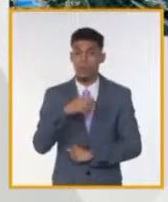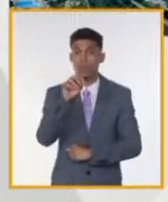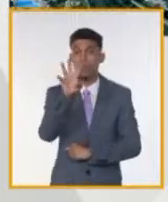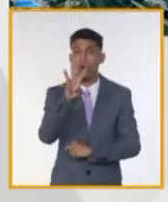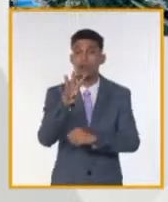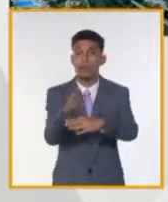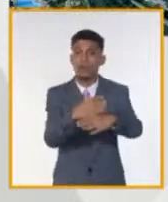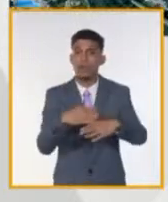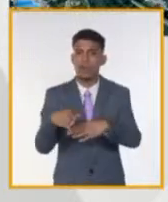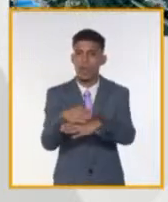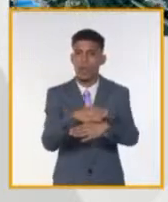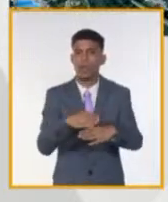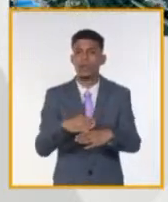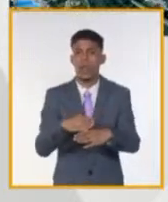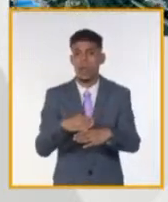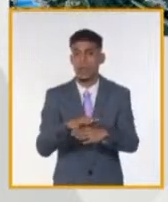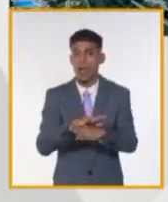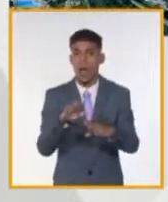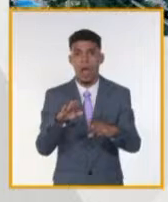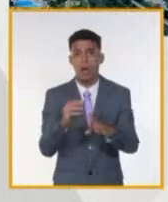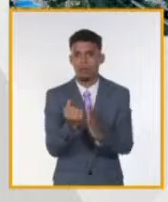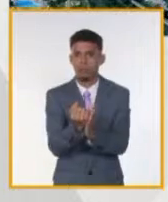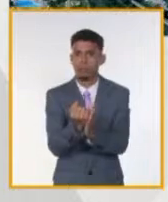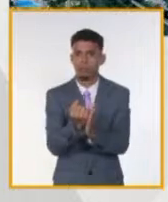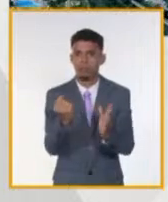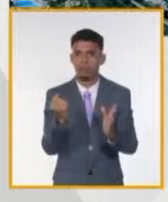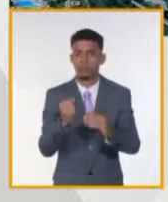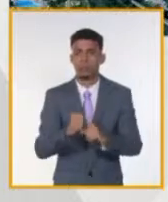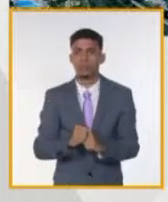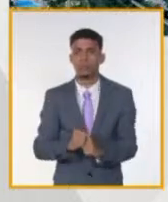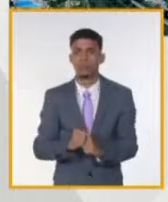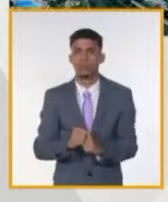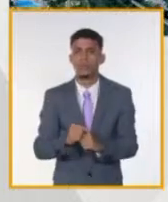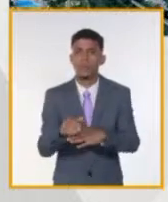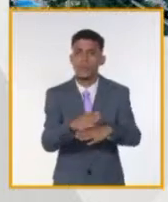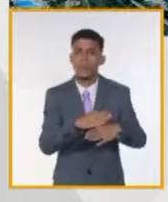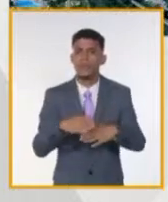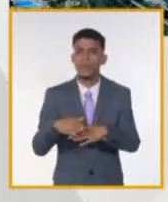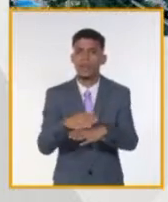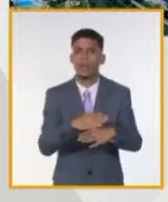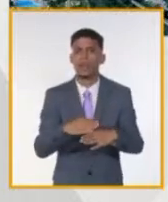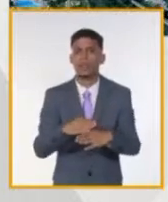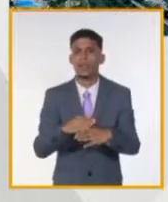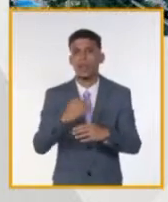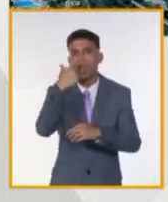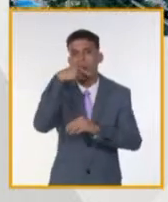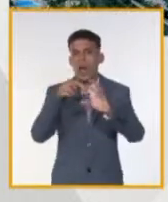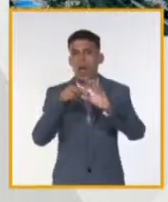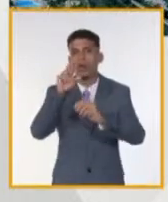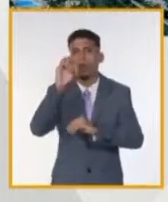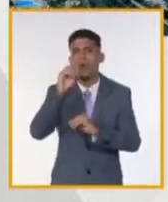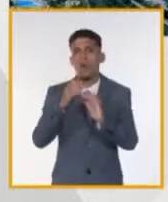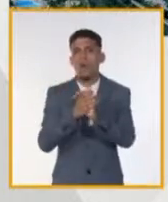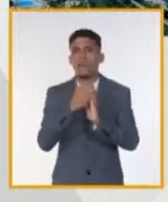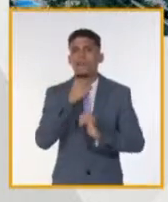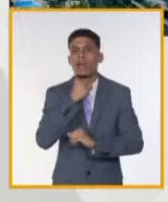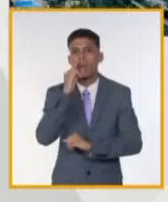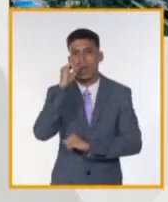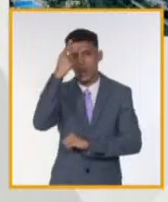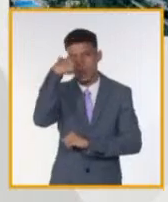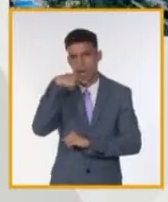agromenas reconocidas por el Minagri: la agromena G, el Ciogol G, la agromena orgánica y la agromena mineral. O sea,